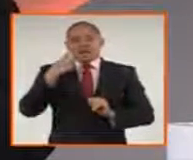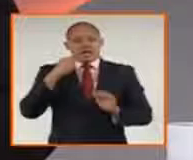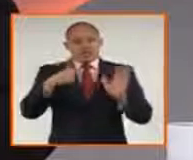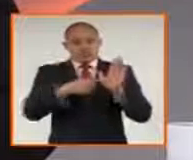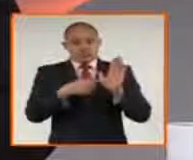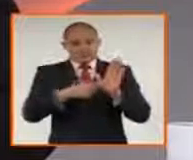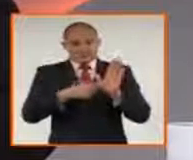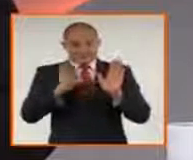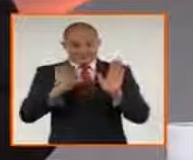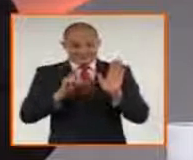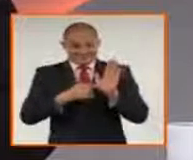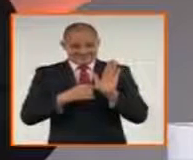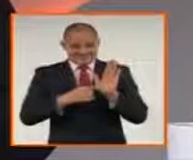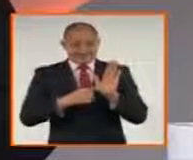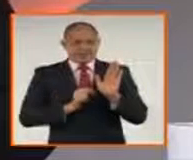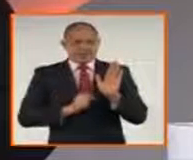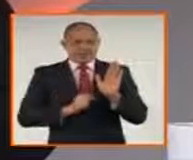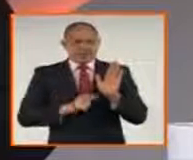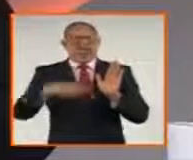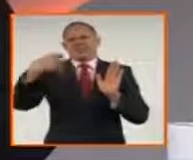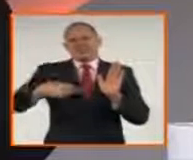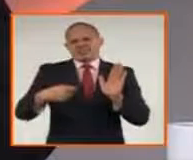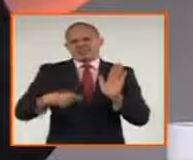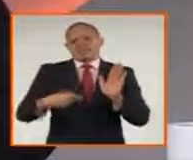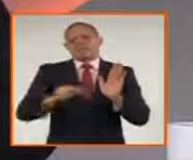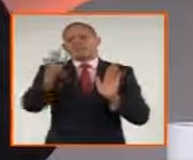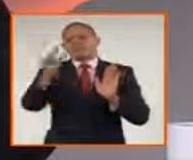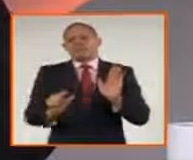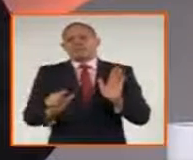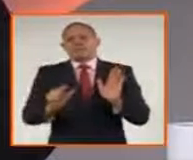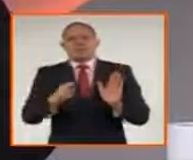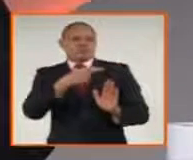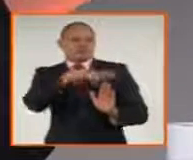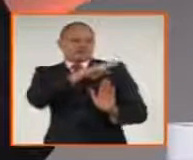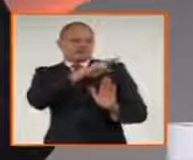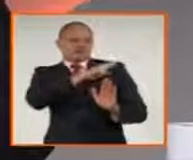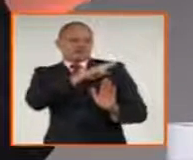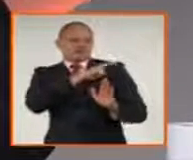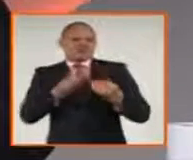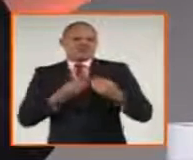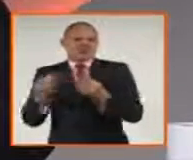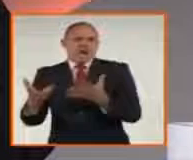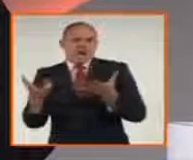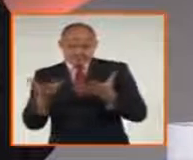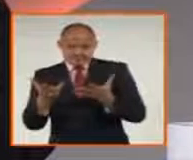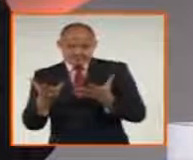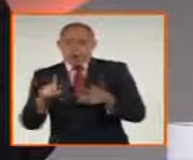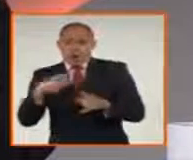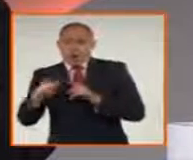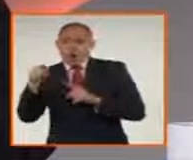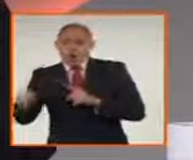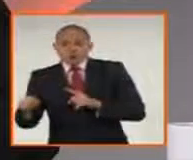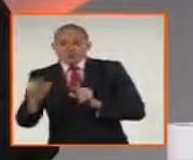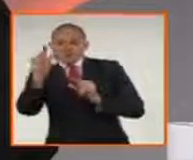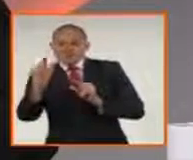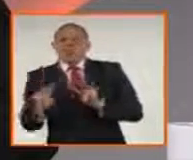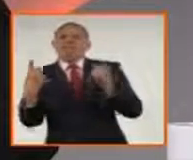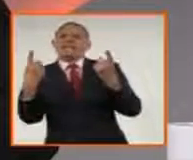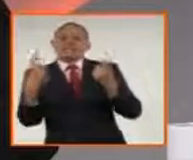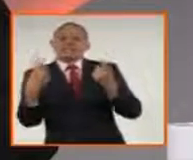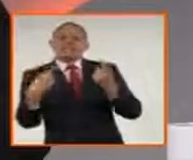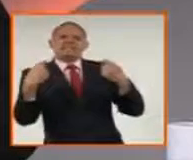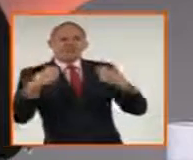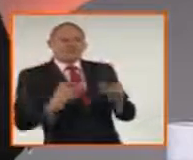El alimentante es aquel que tiene la obligación de dar los alimentos, el alimentista es el que tiene derecho de reclamarlos y por tanto es